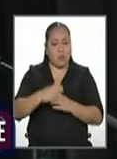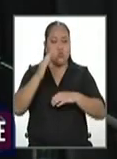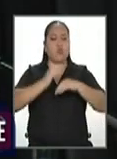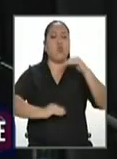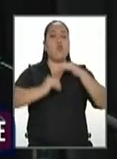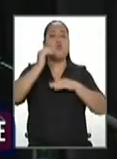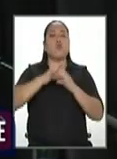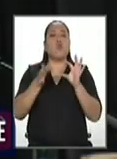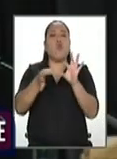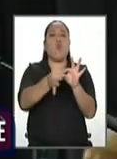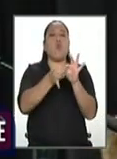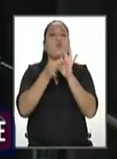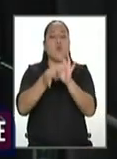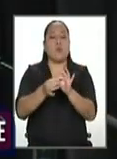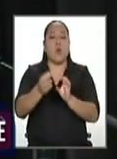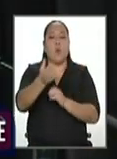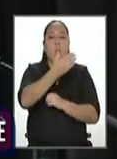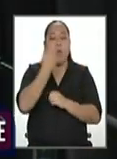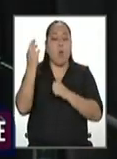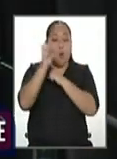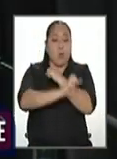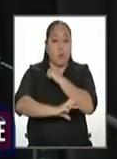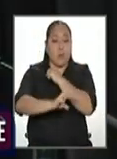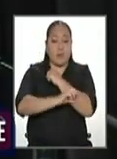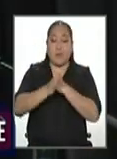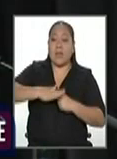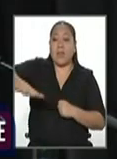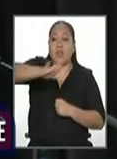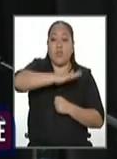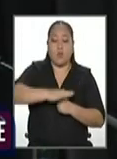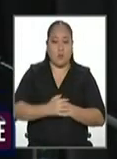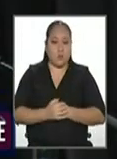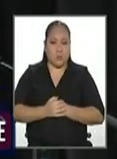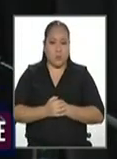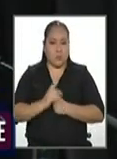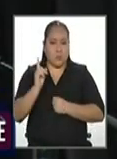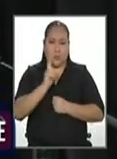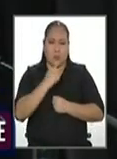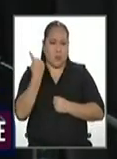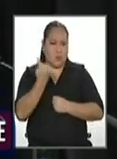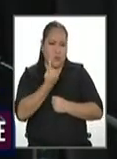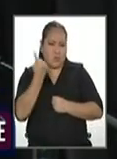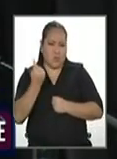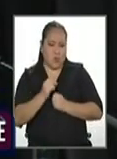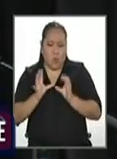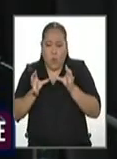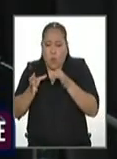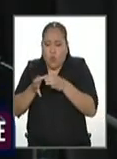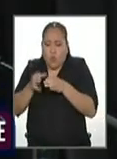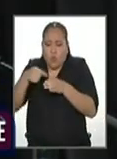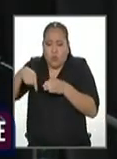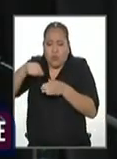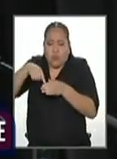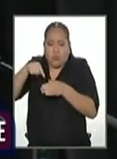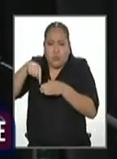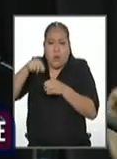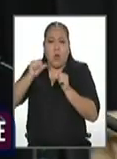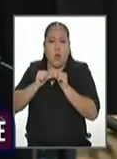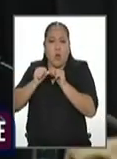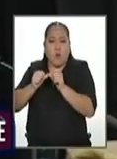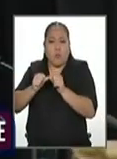construir juntos un mejor país para todos, no solamente para un grupo que se va a